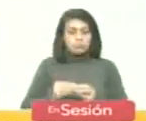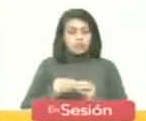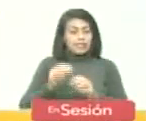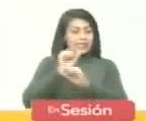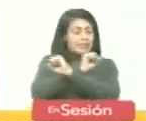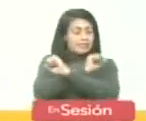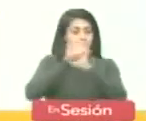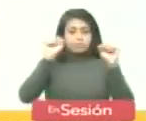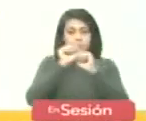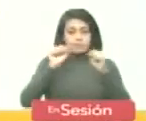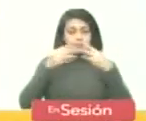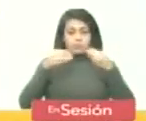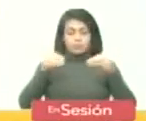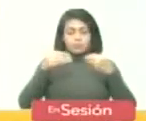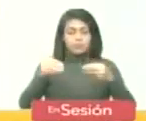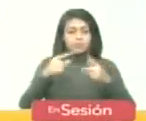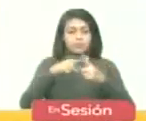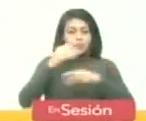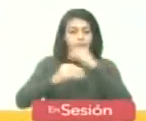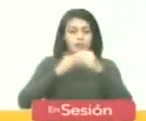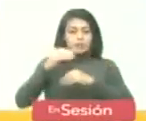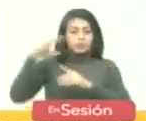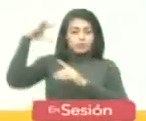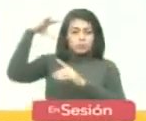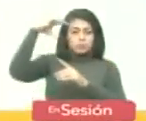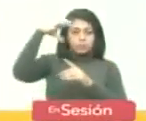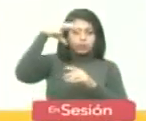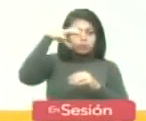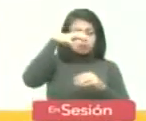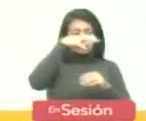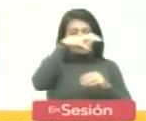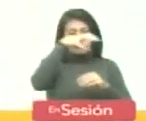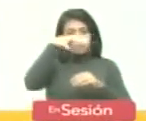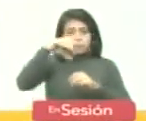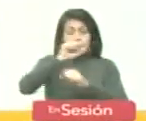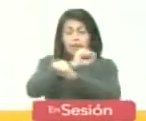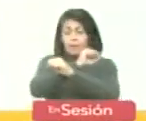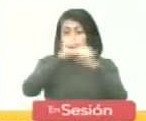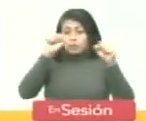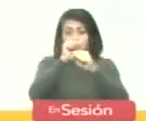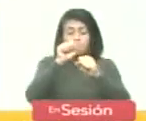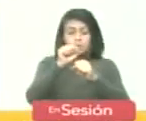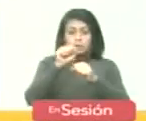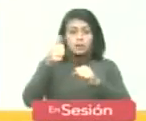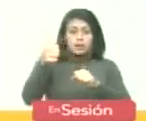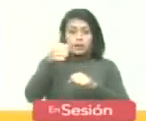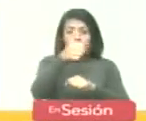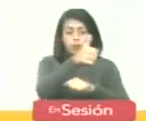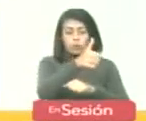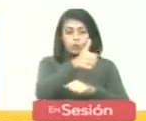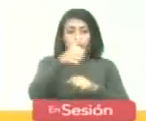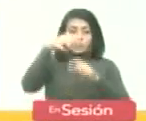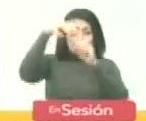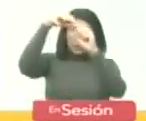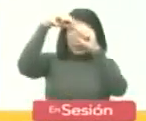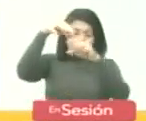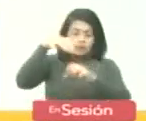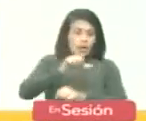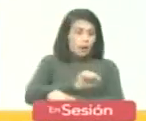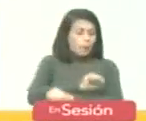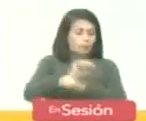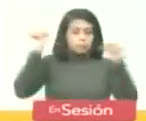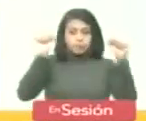explosivo plástico que va allí. Ese explosivo plástico, cada uno, al caer o detonar,